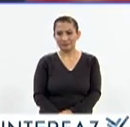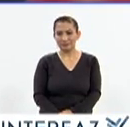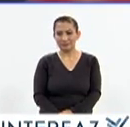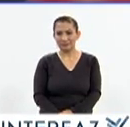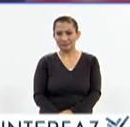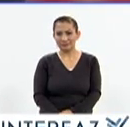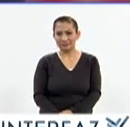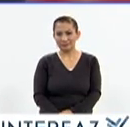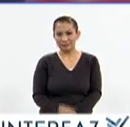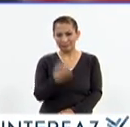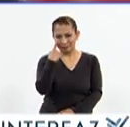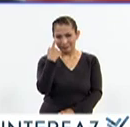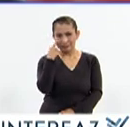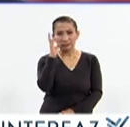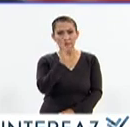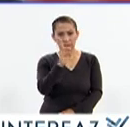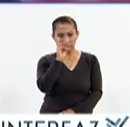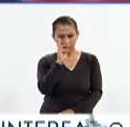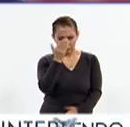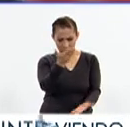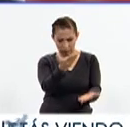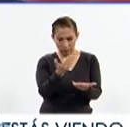si, teniendo pruebas